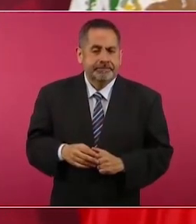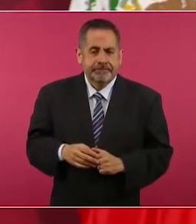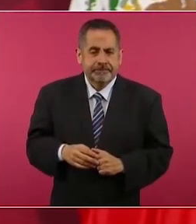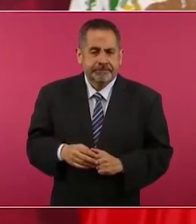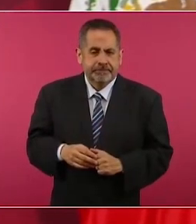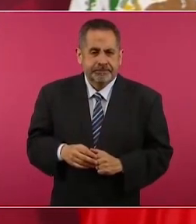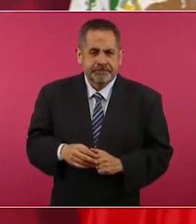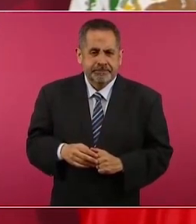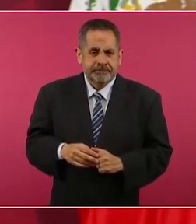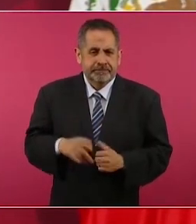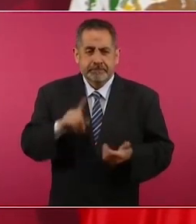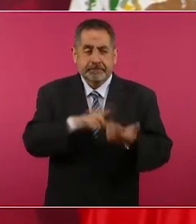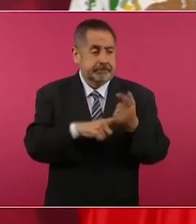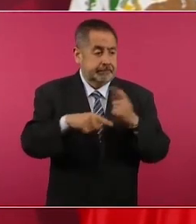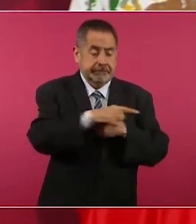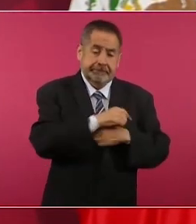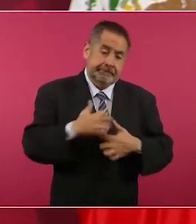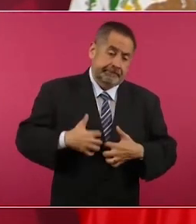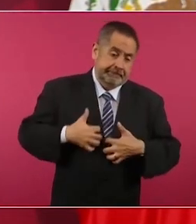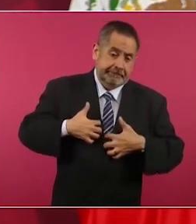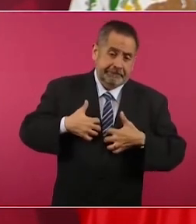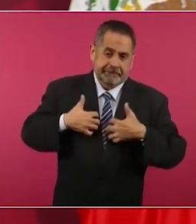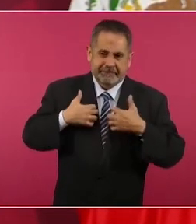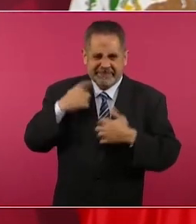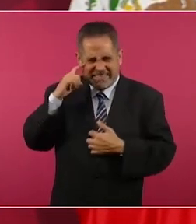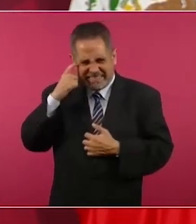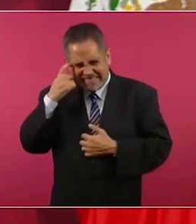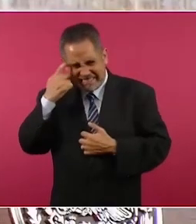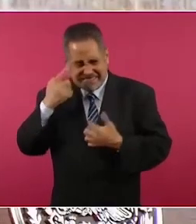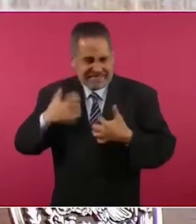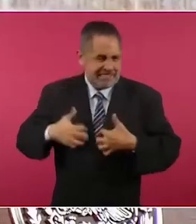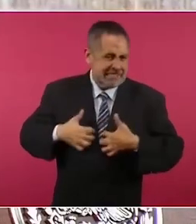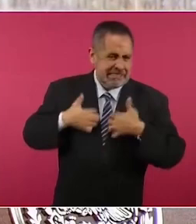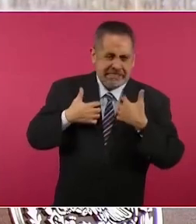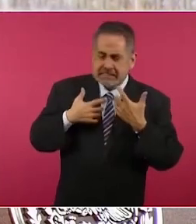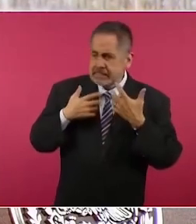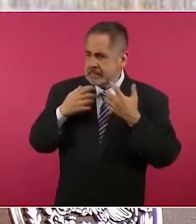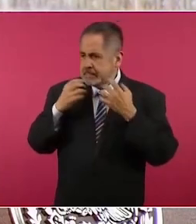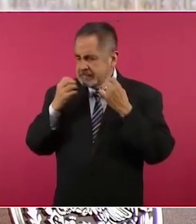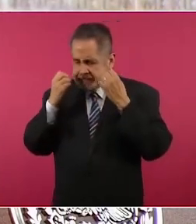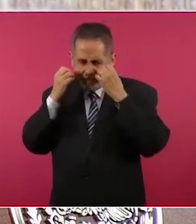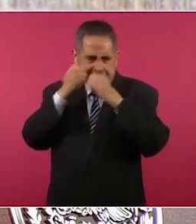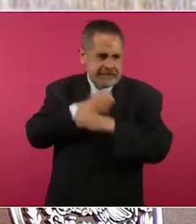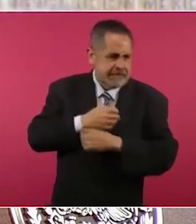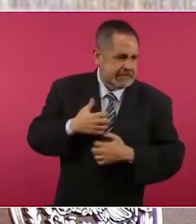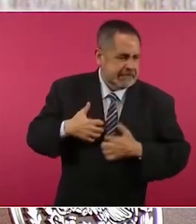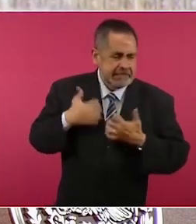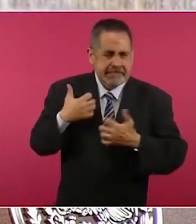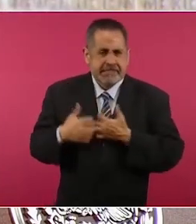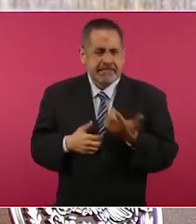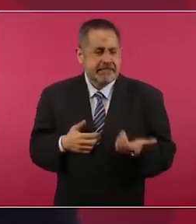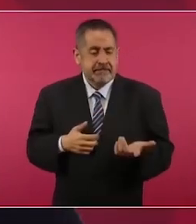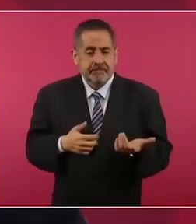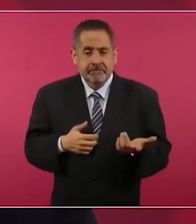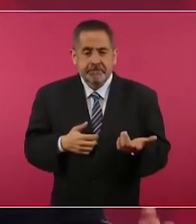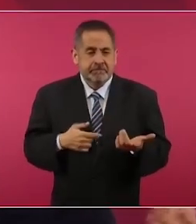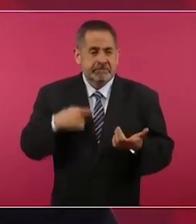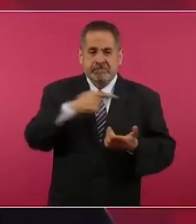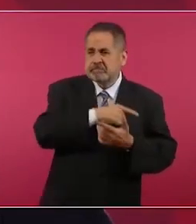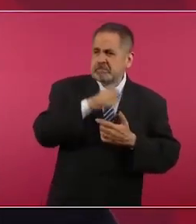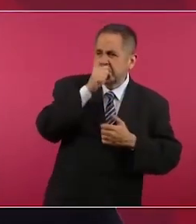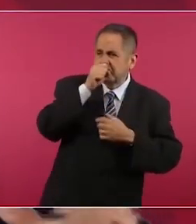con mucho coraje y se obnubilan y han desatado